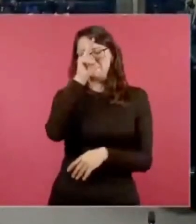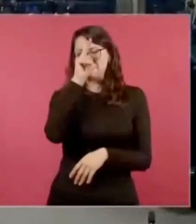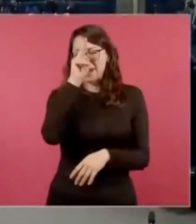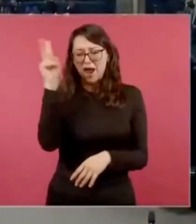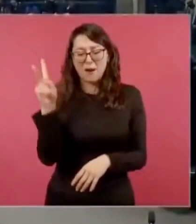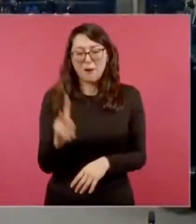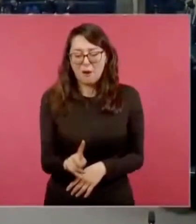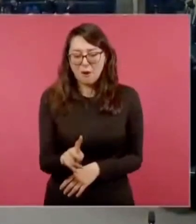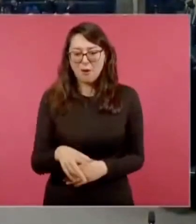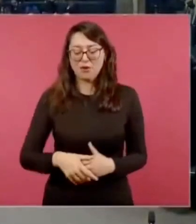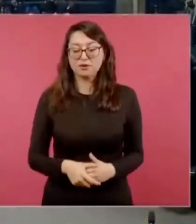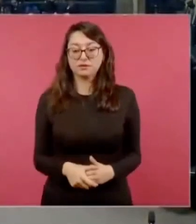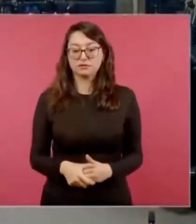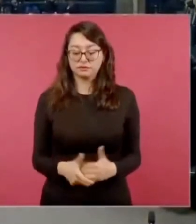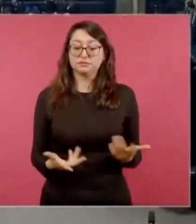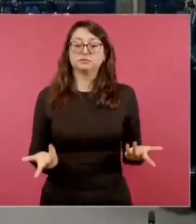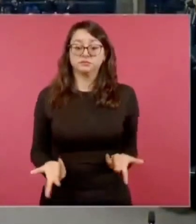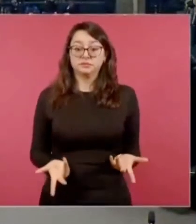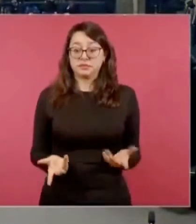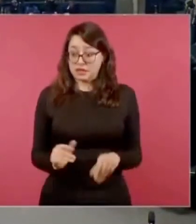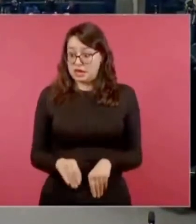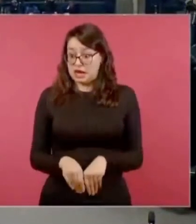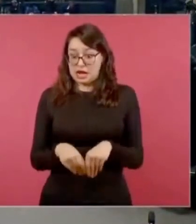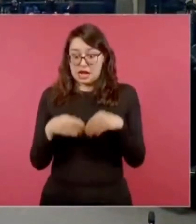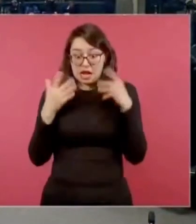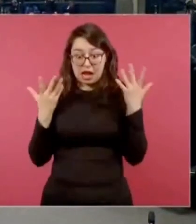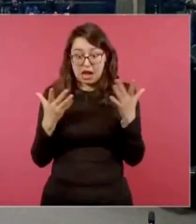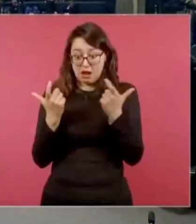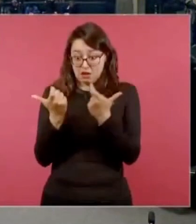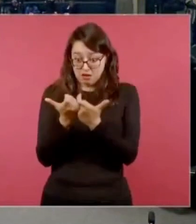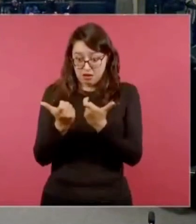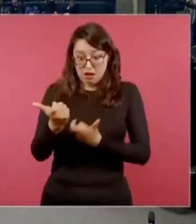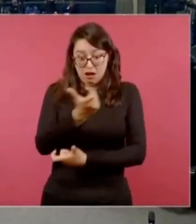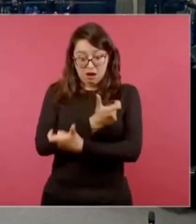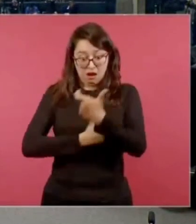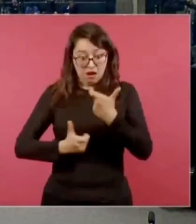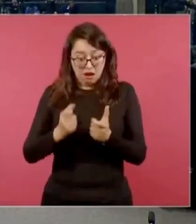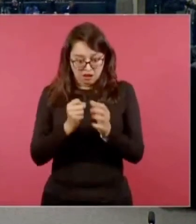sí al crecimiento económico, pero con bienestar.